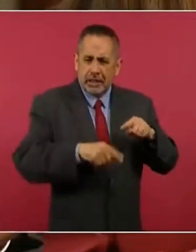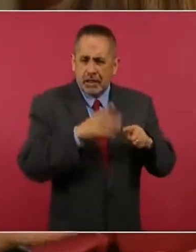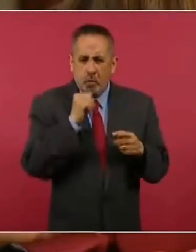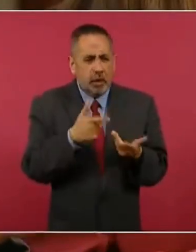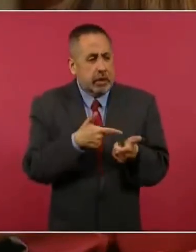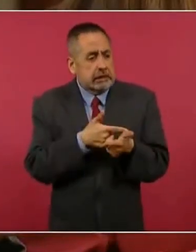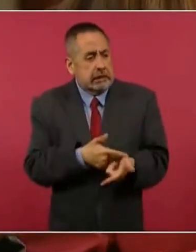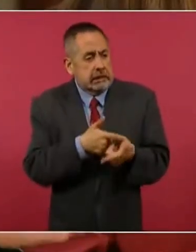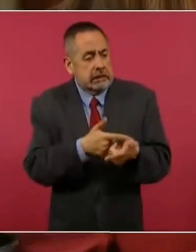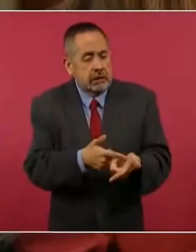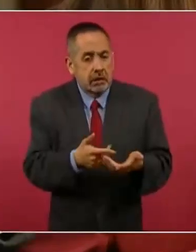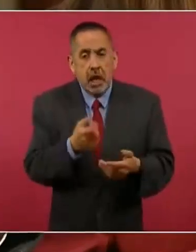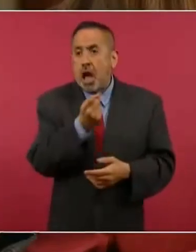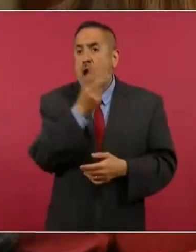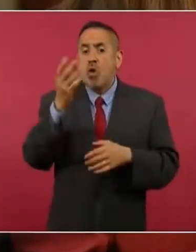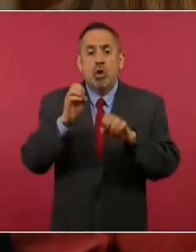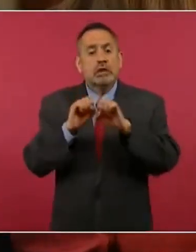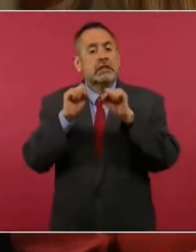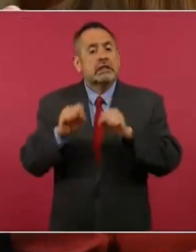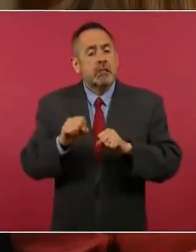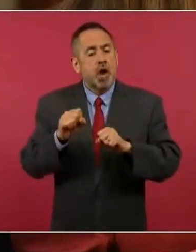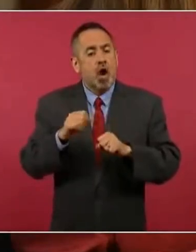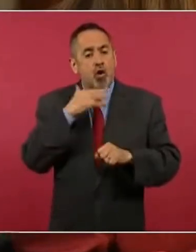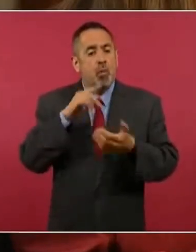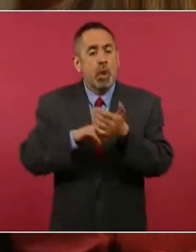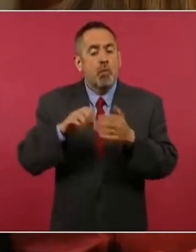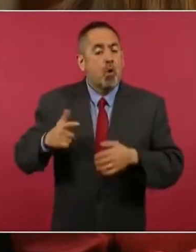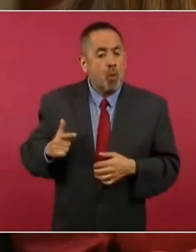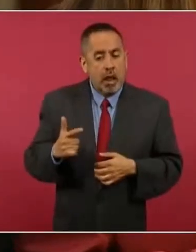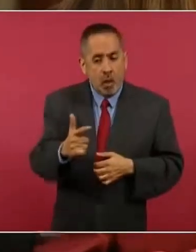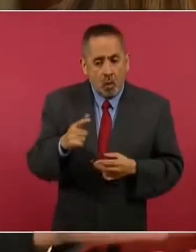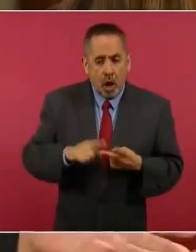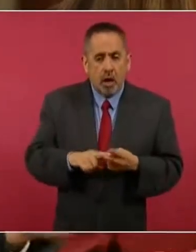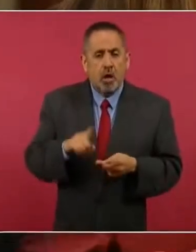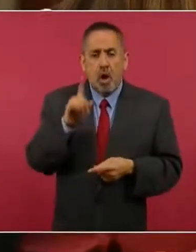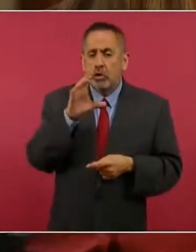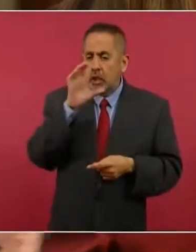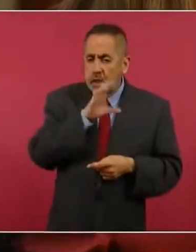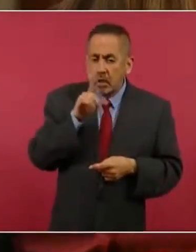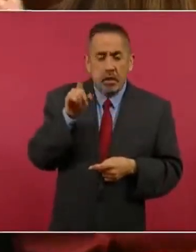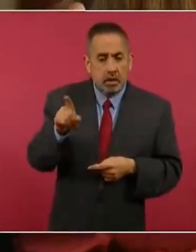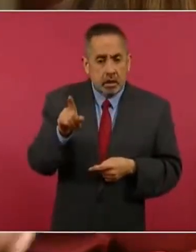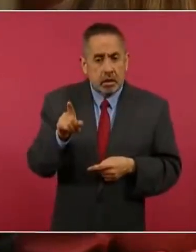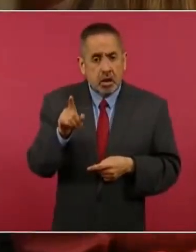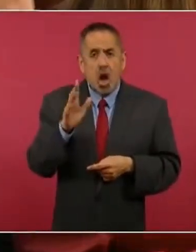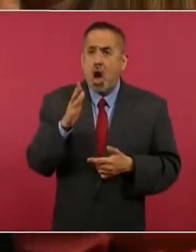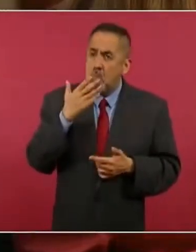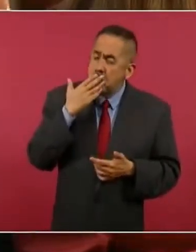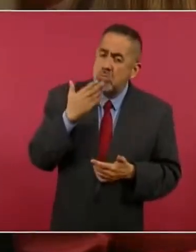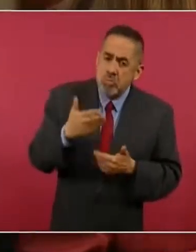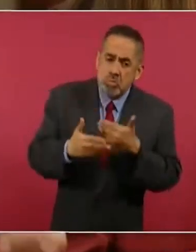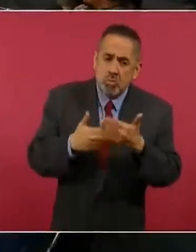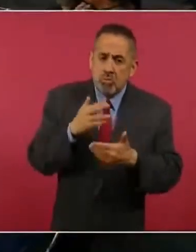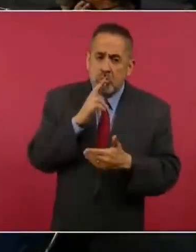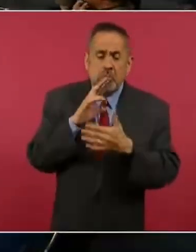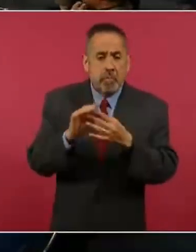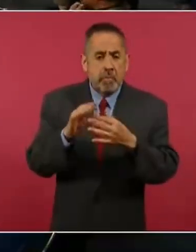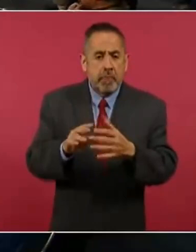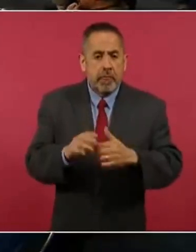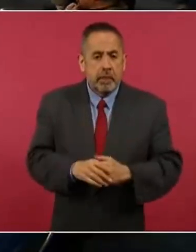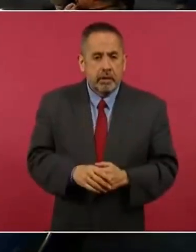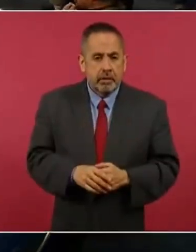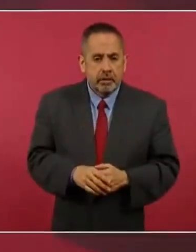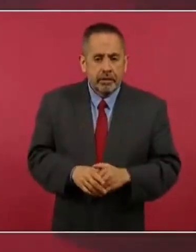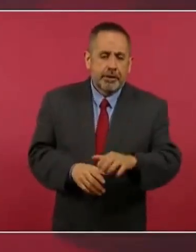Hay sistemas anticorrupción estatales como Guanajuato, como Aguascalientes, que ya están dando… No me quiero reír